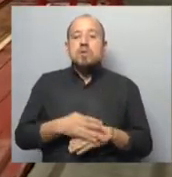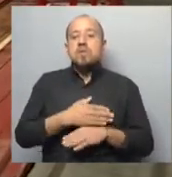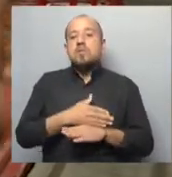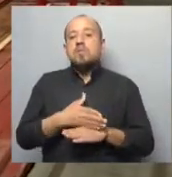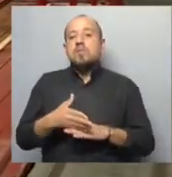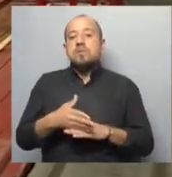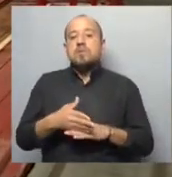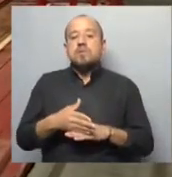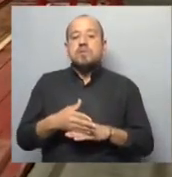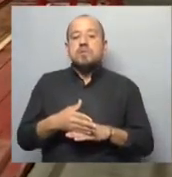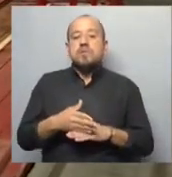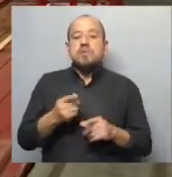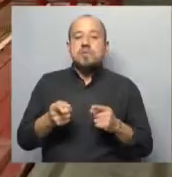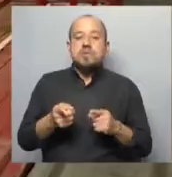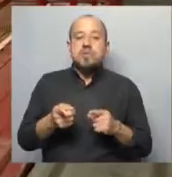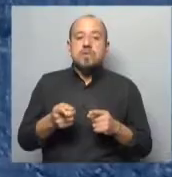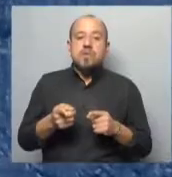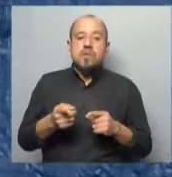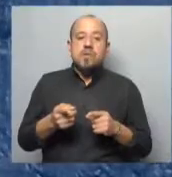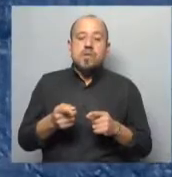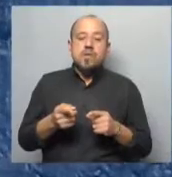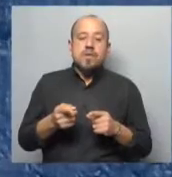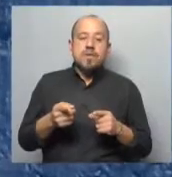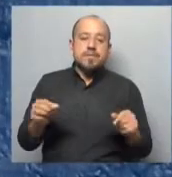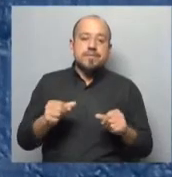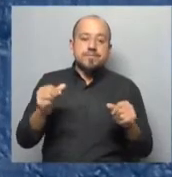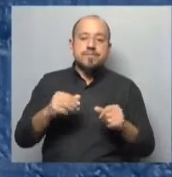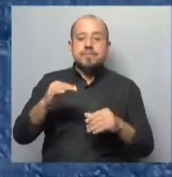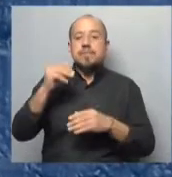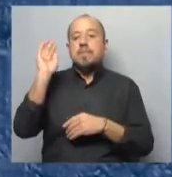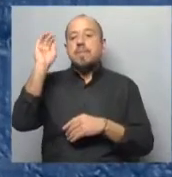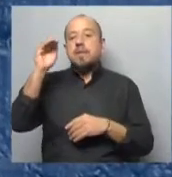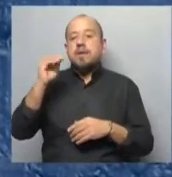tiempo, se empezó a jugar al básquetbol en